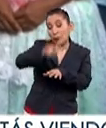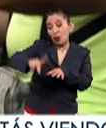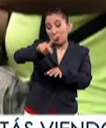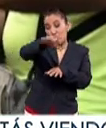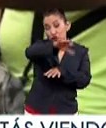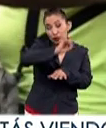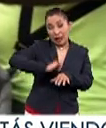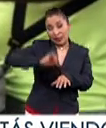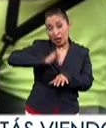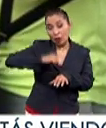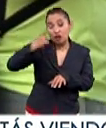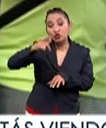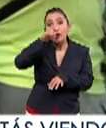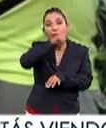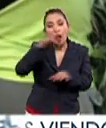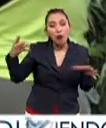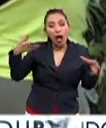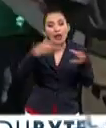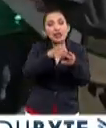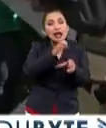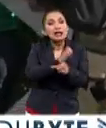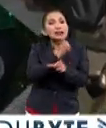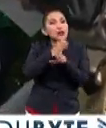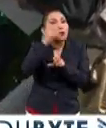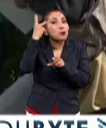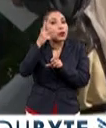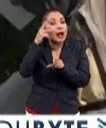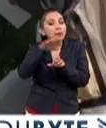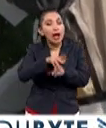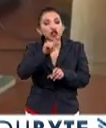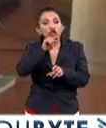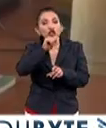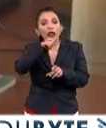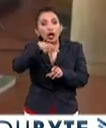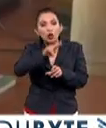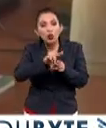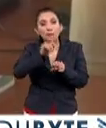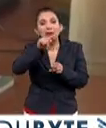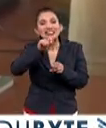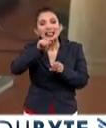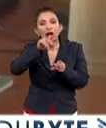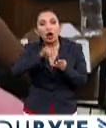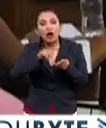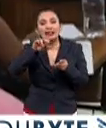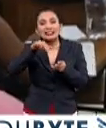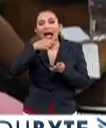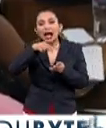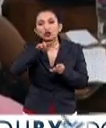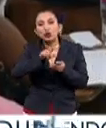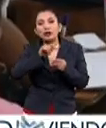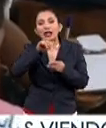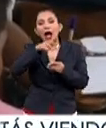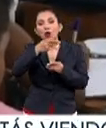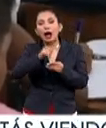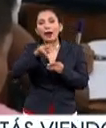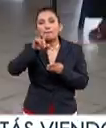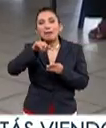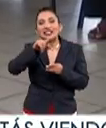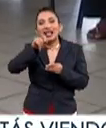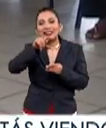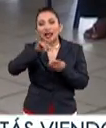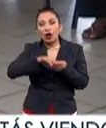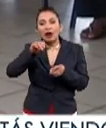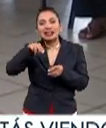pueblos originarios y sus lenguas del Estado de Puebla: Totonacú, Mixteco, Ñañu, Nahua,